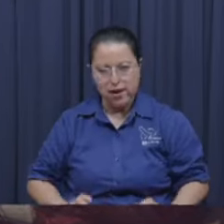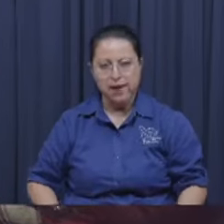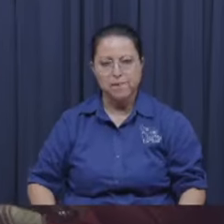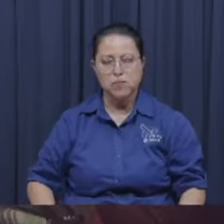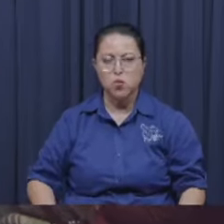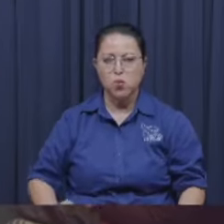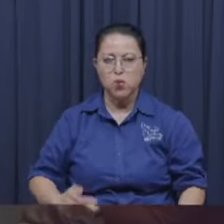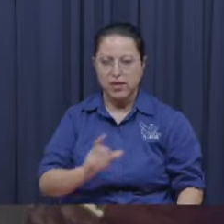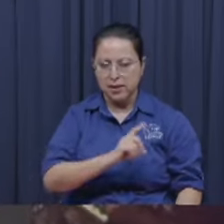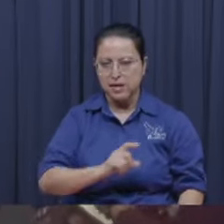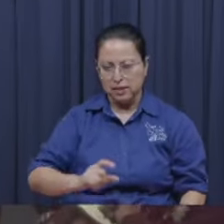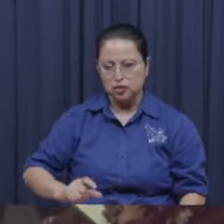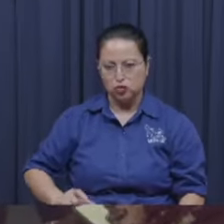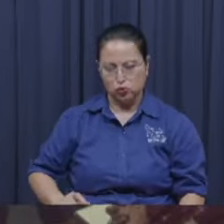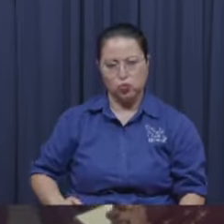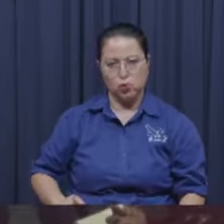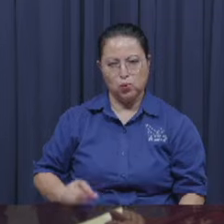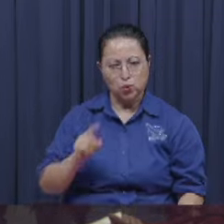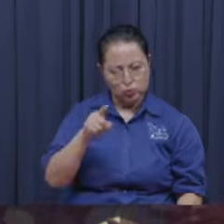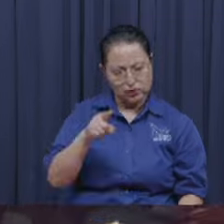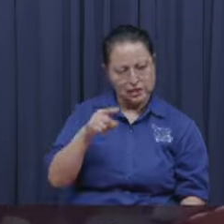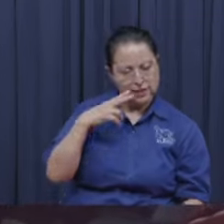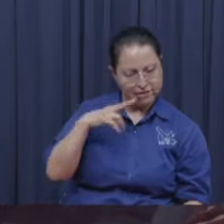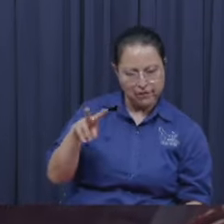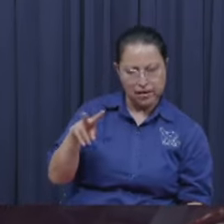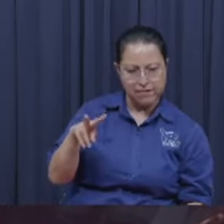¿La mira bien chilera?